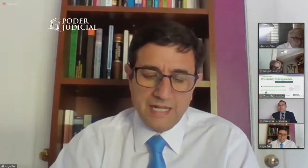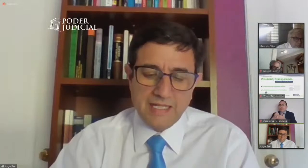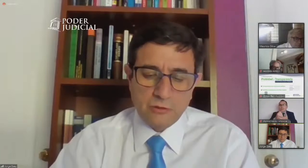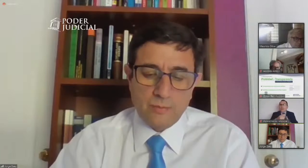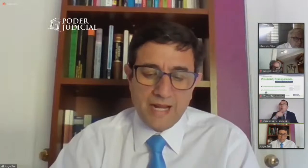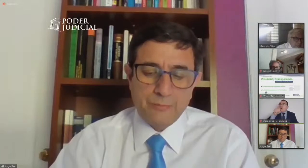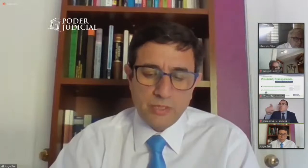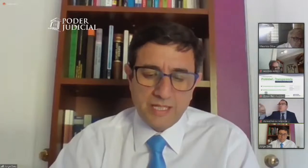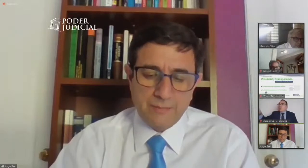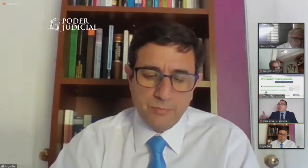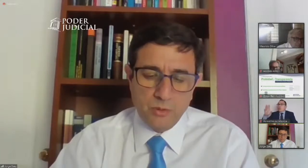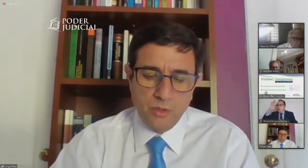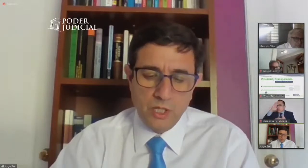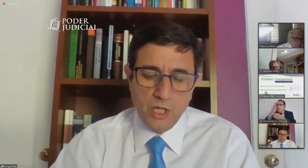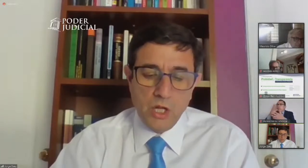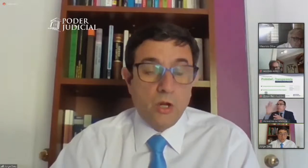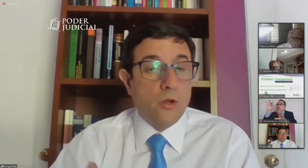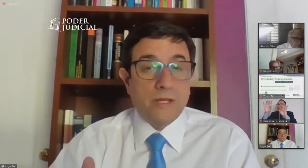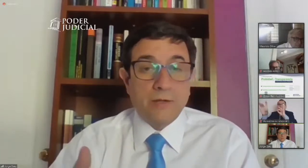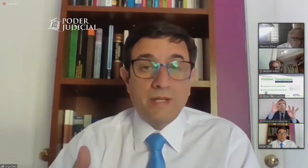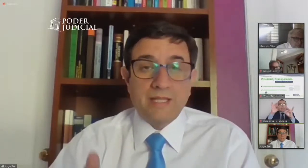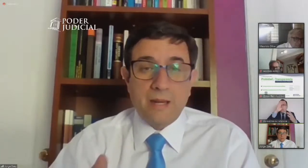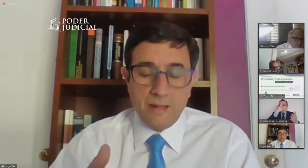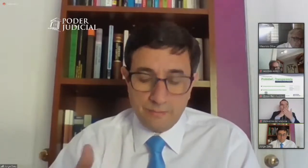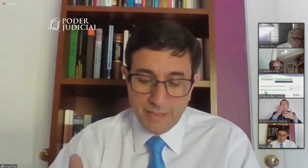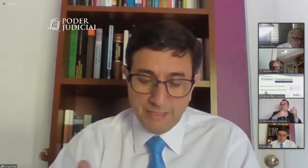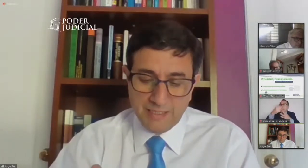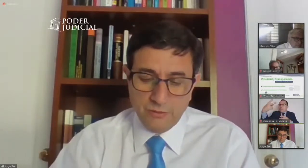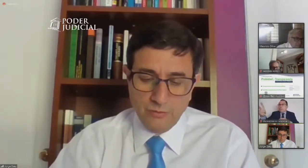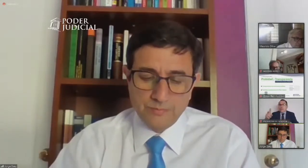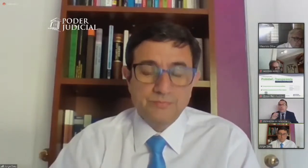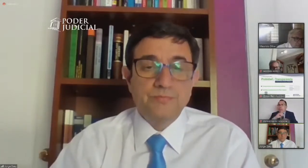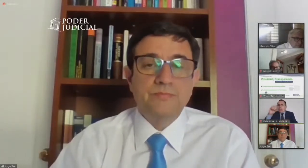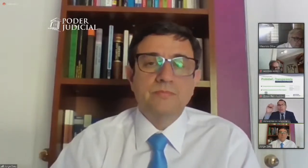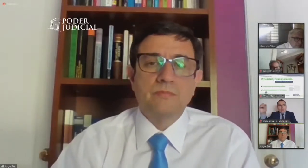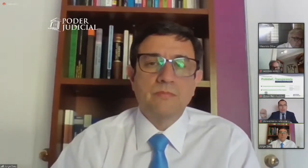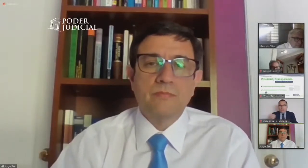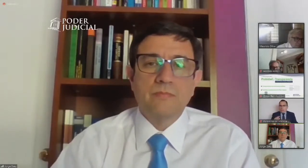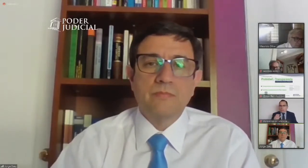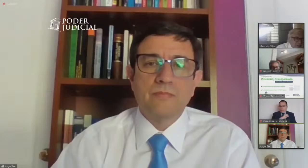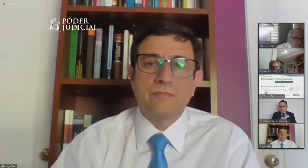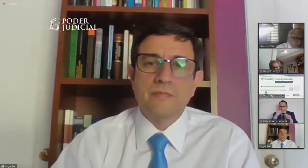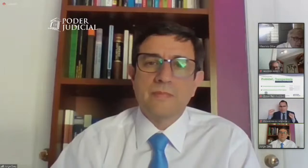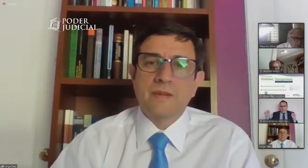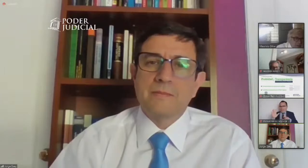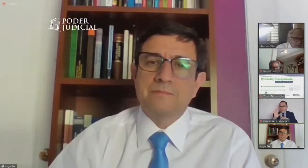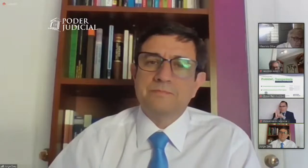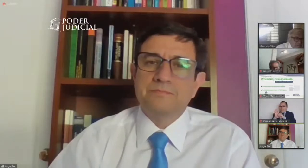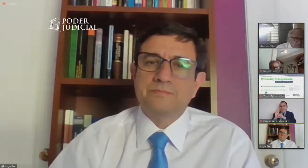acciones judiciales tomar, por ejemplo, lo que no está permitido?